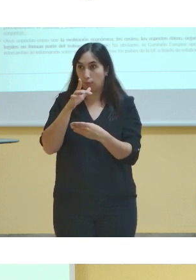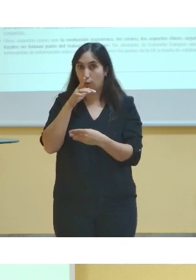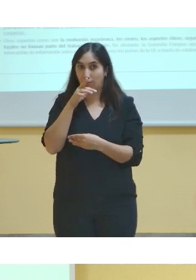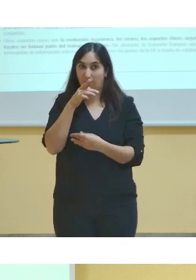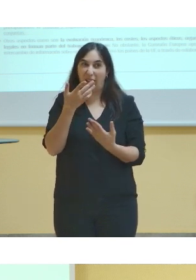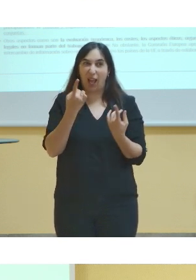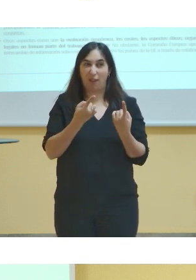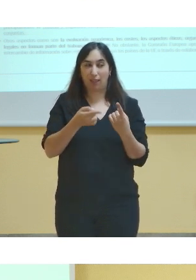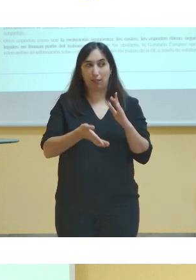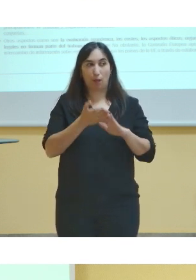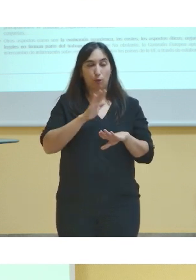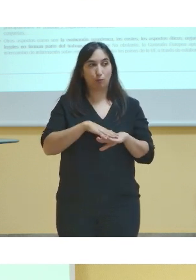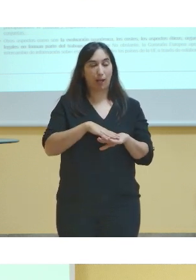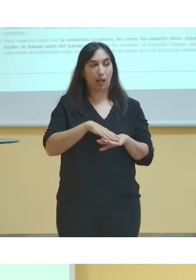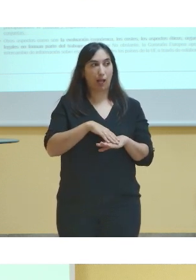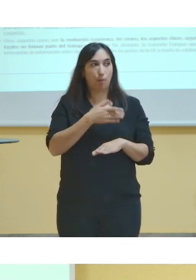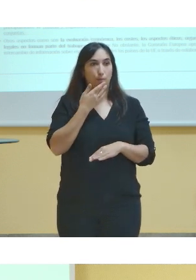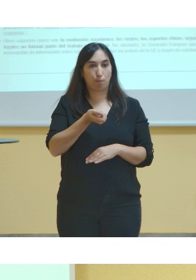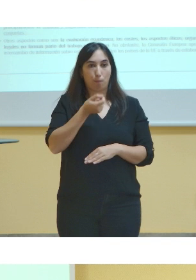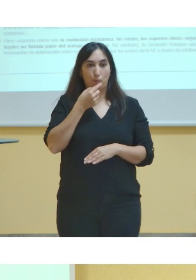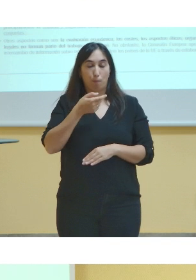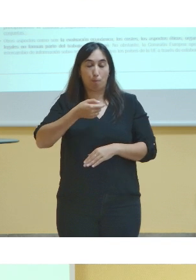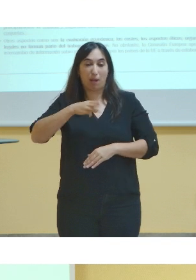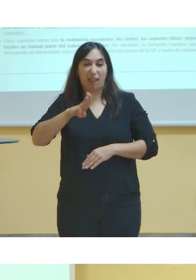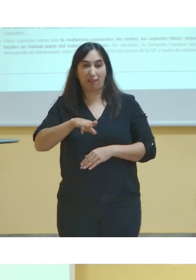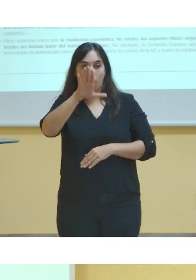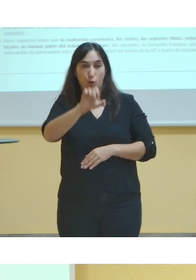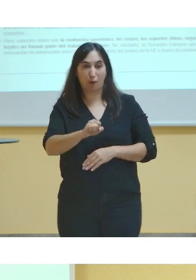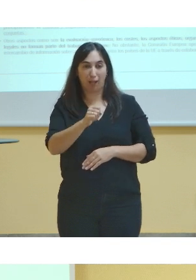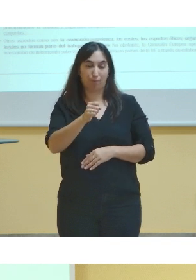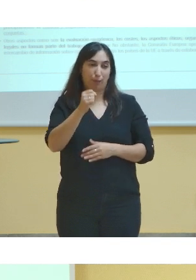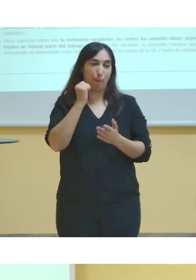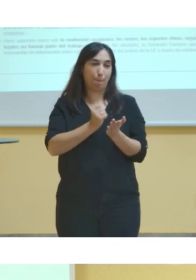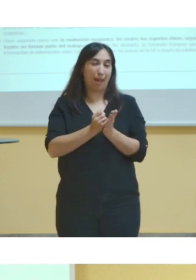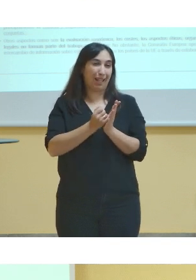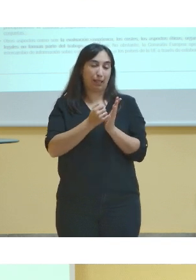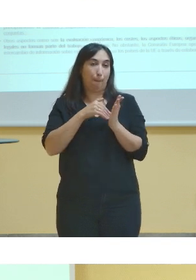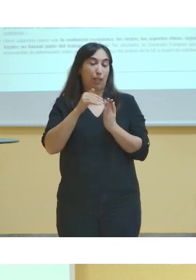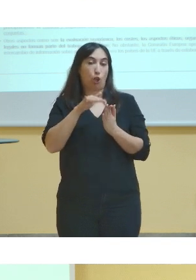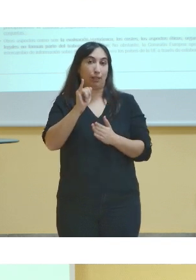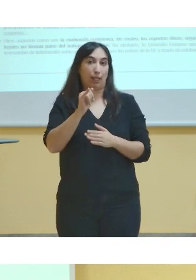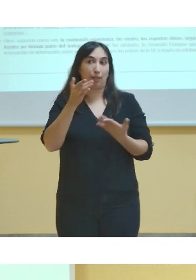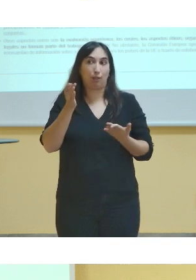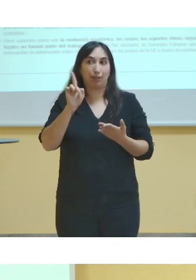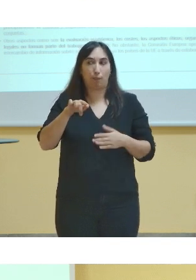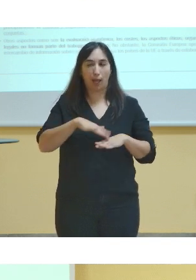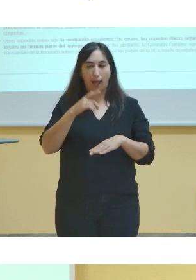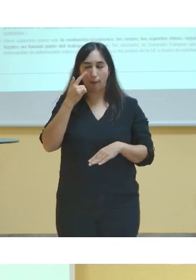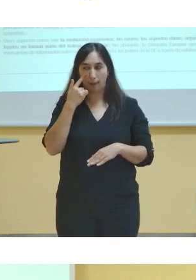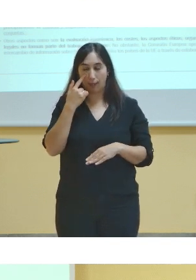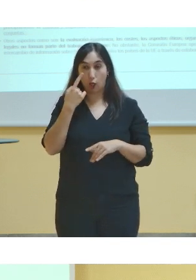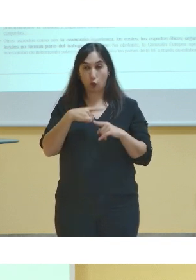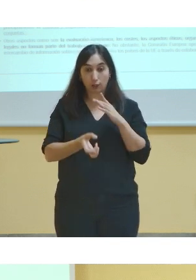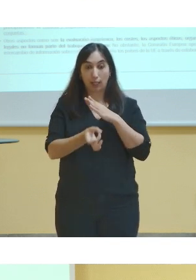reiteraciones. Cuando vamos a comprar un paracetamol tenemos 200 millones de marcas, ¿no? Entonces intentan también un poco ver las cosas que se desarrollan